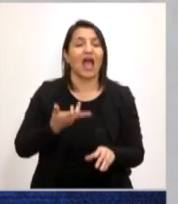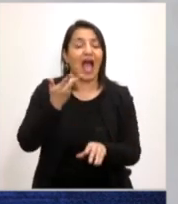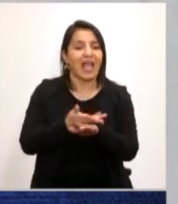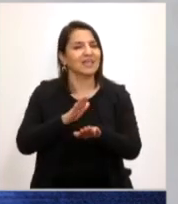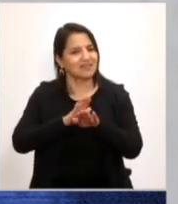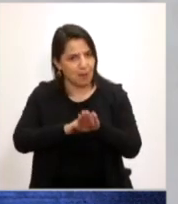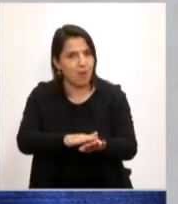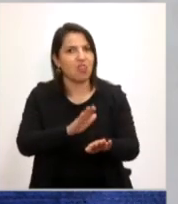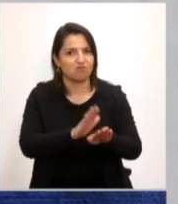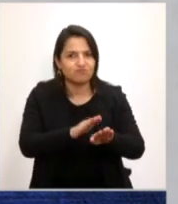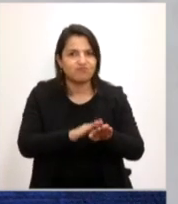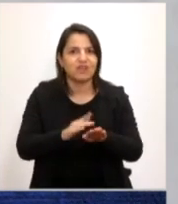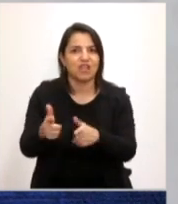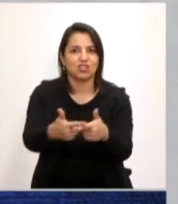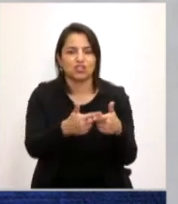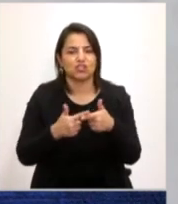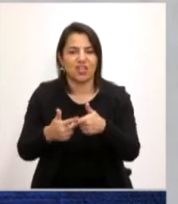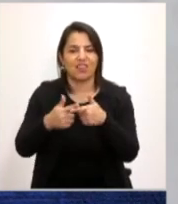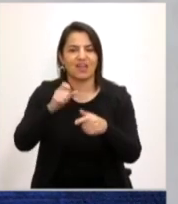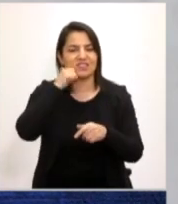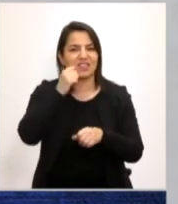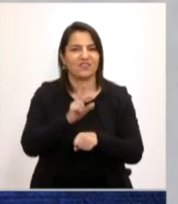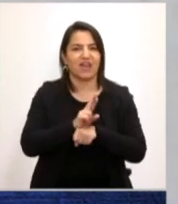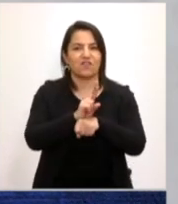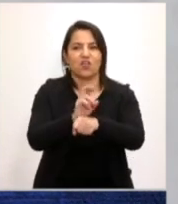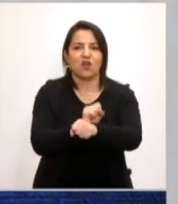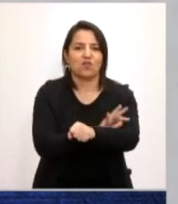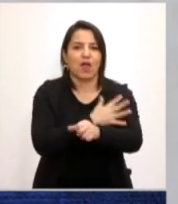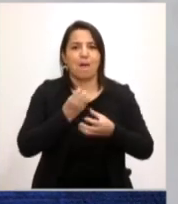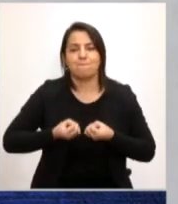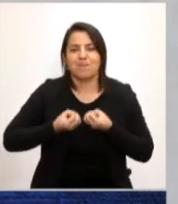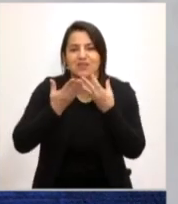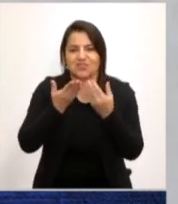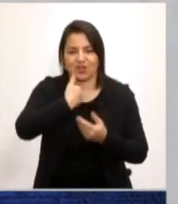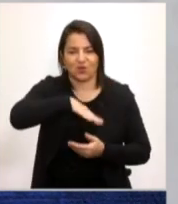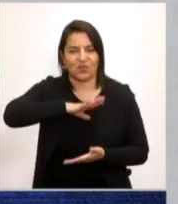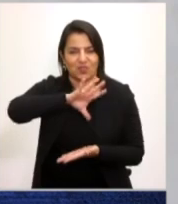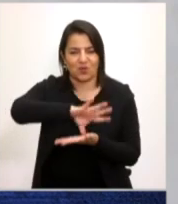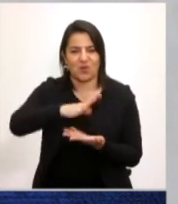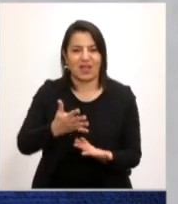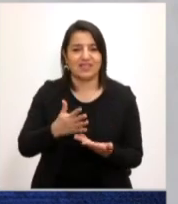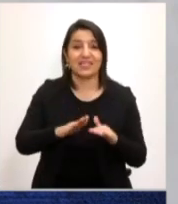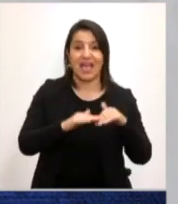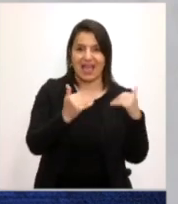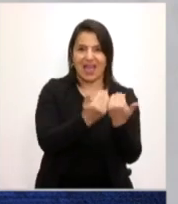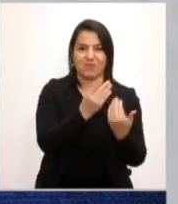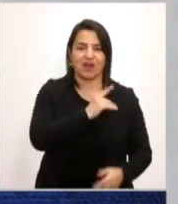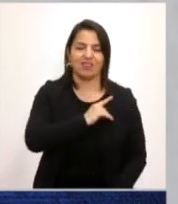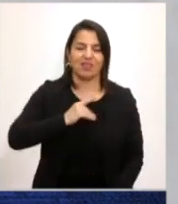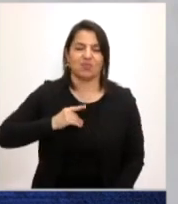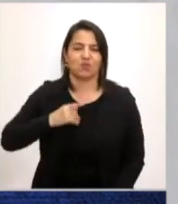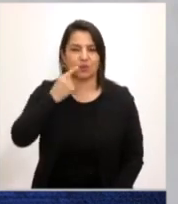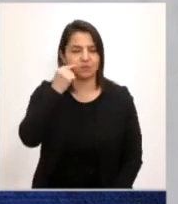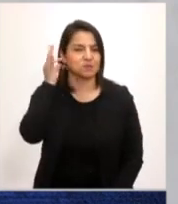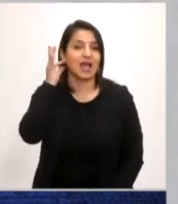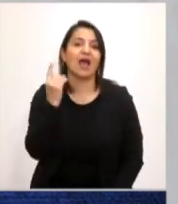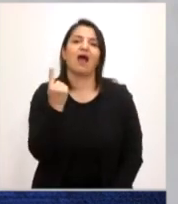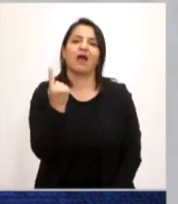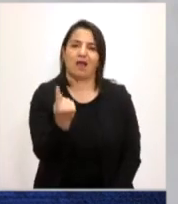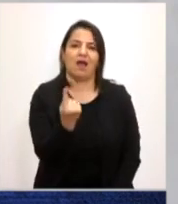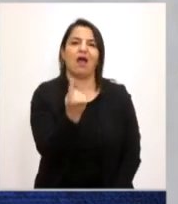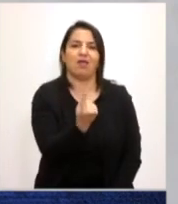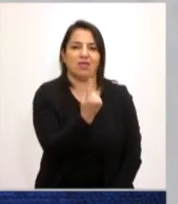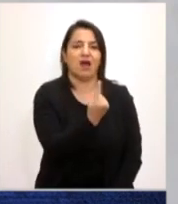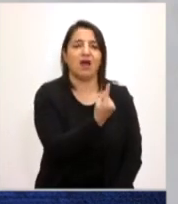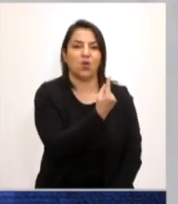sociedad, que es representativo de sensibilidades y expresiones de nuestro país. En la Cámara de Diputadas y Diputados, cada uno de quienes